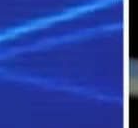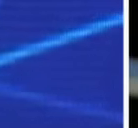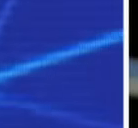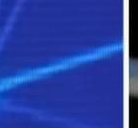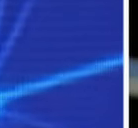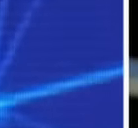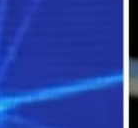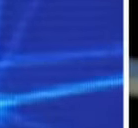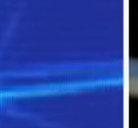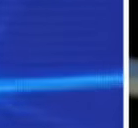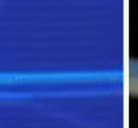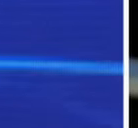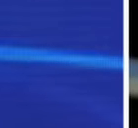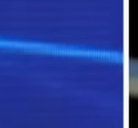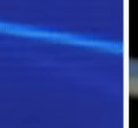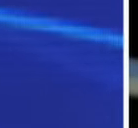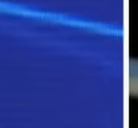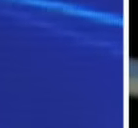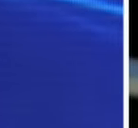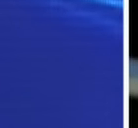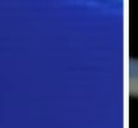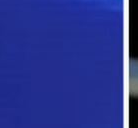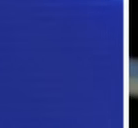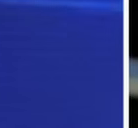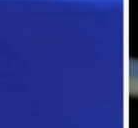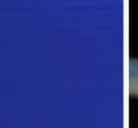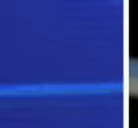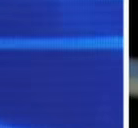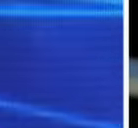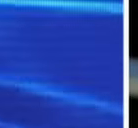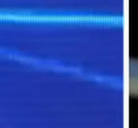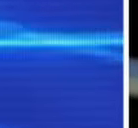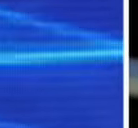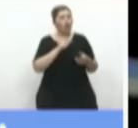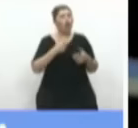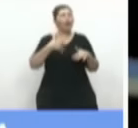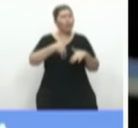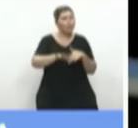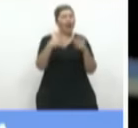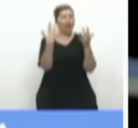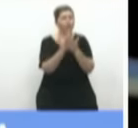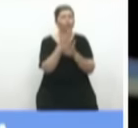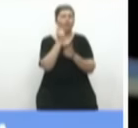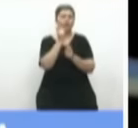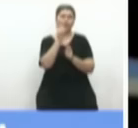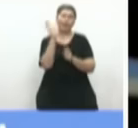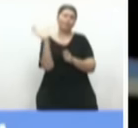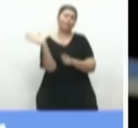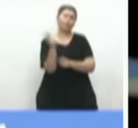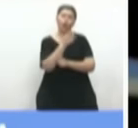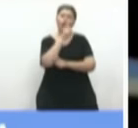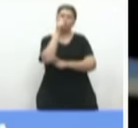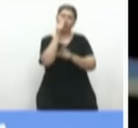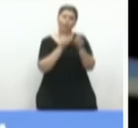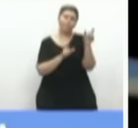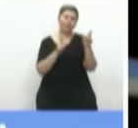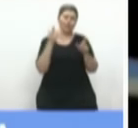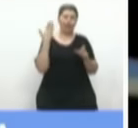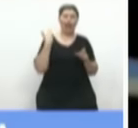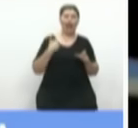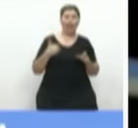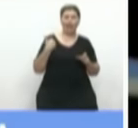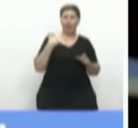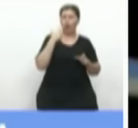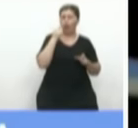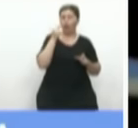hizo. No se puede hacer más nada. Lo que cualquier cosa que vos le pidas de más era violar el